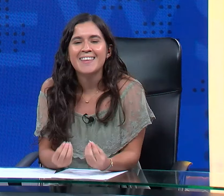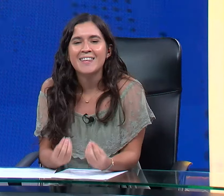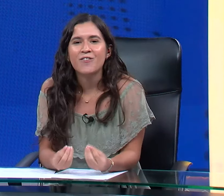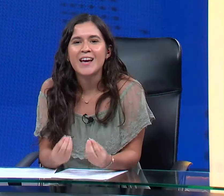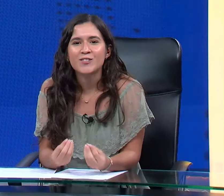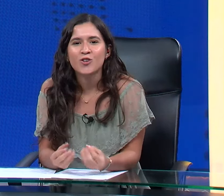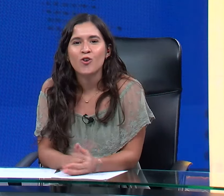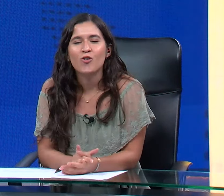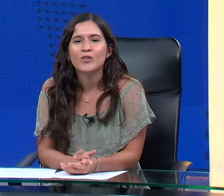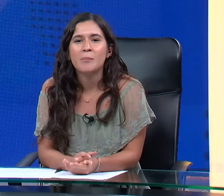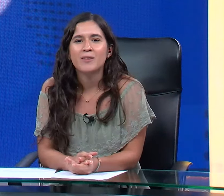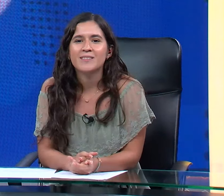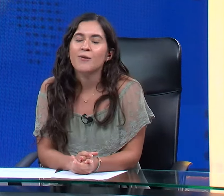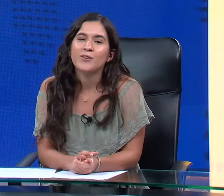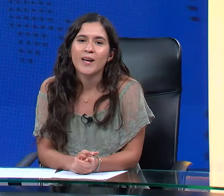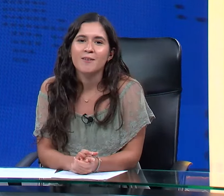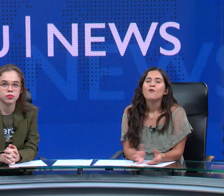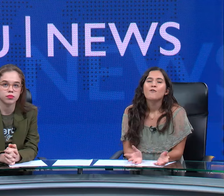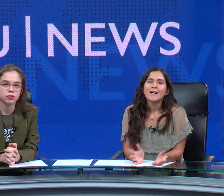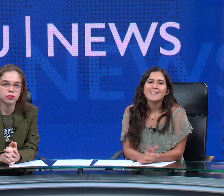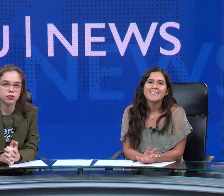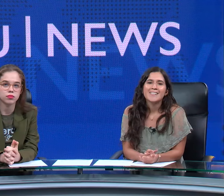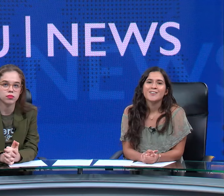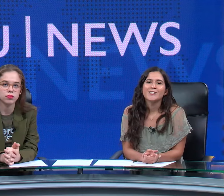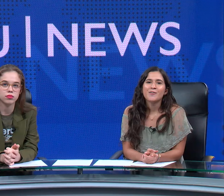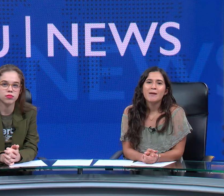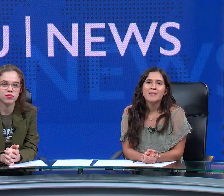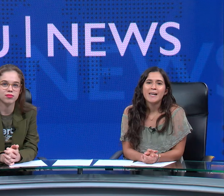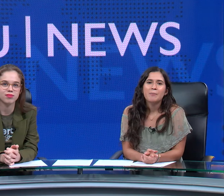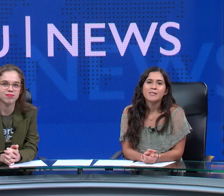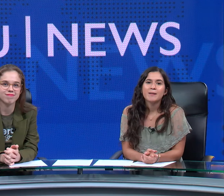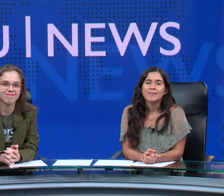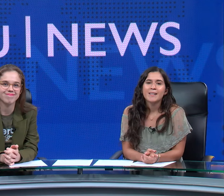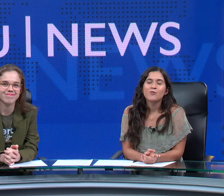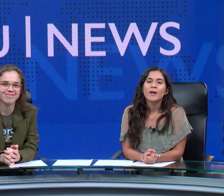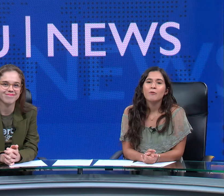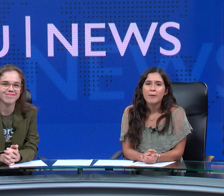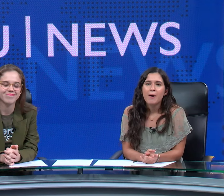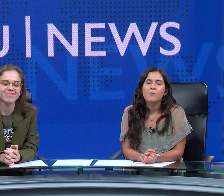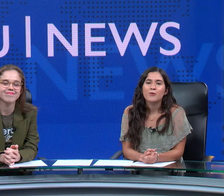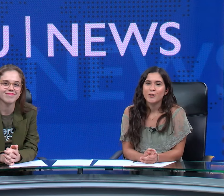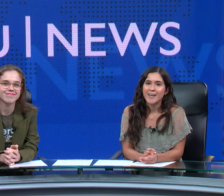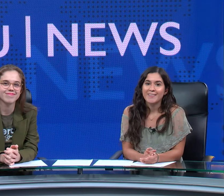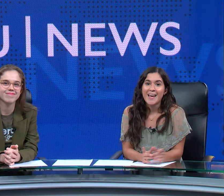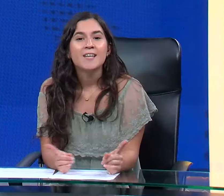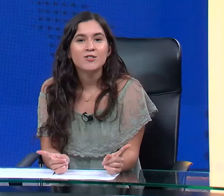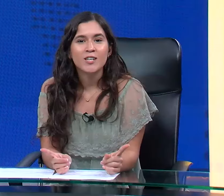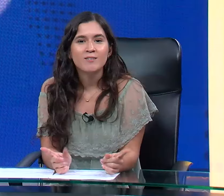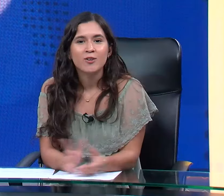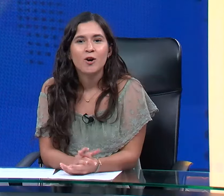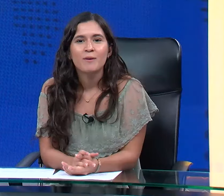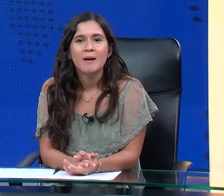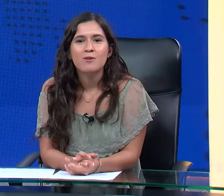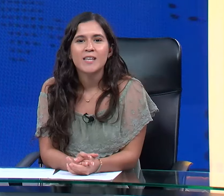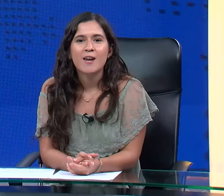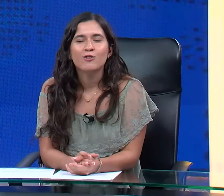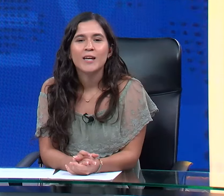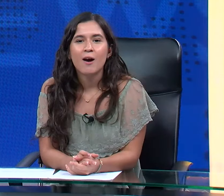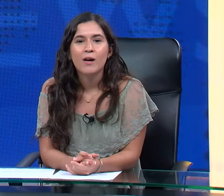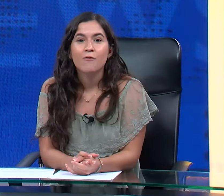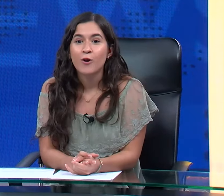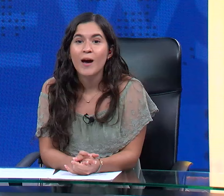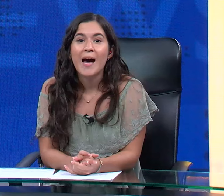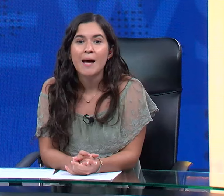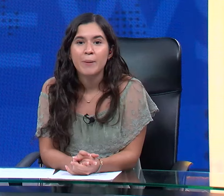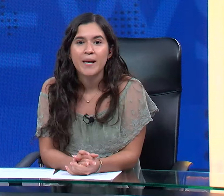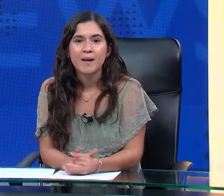de identificación con un deportista ecuatoriano. Fuerzas, Chito, seguramente en la próxima tendrás una nueva oportunidad. Eso sí, no nos olvidamos de los